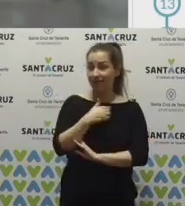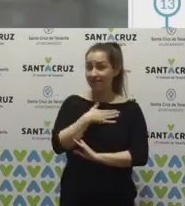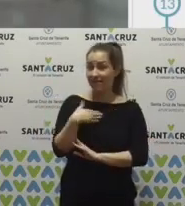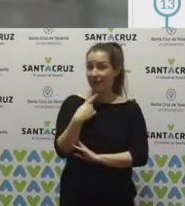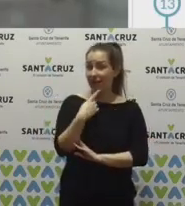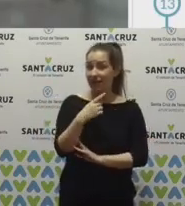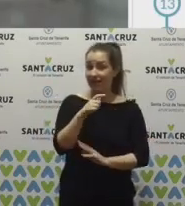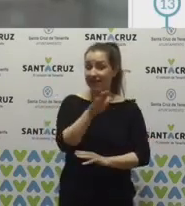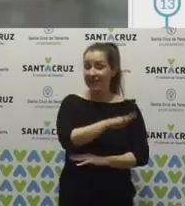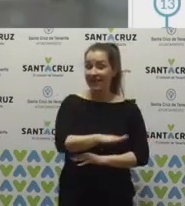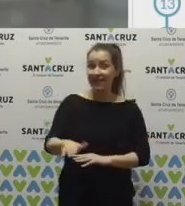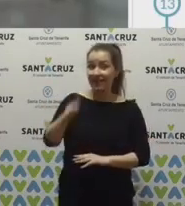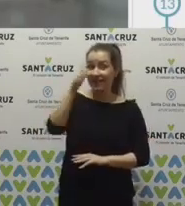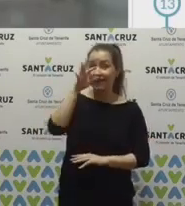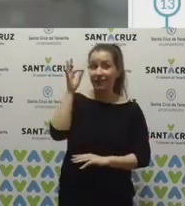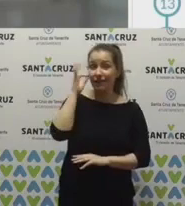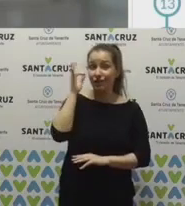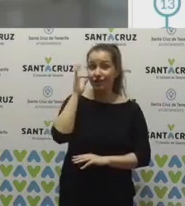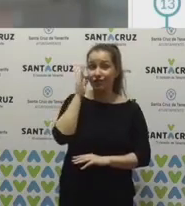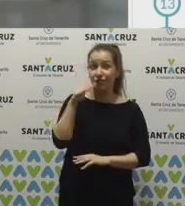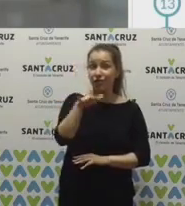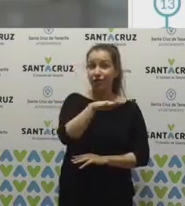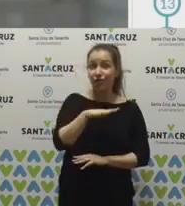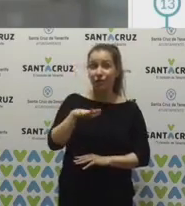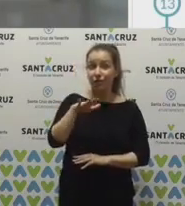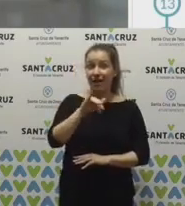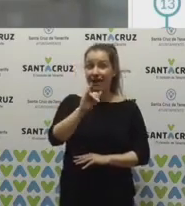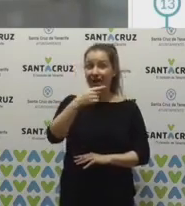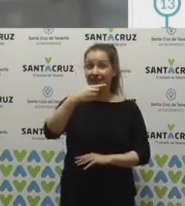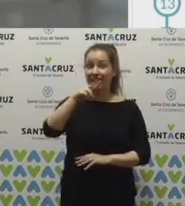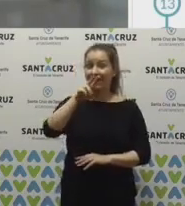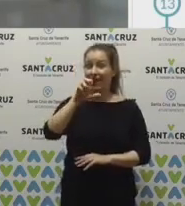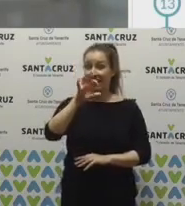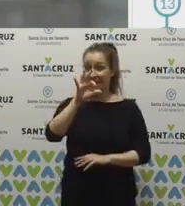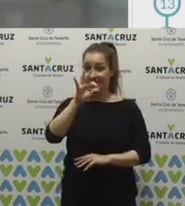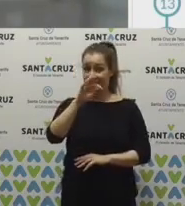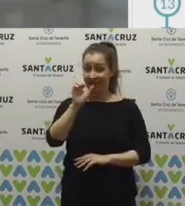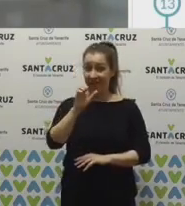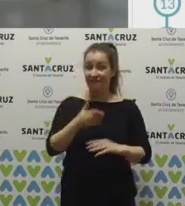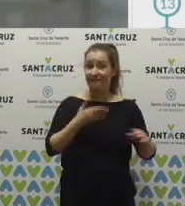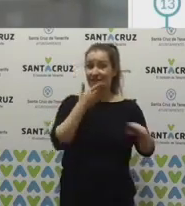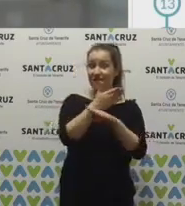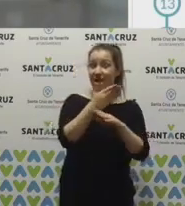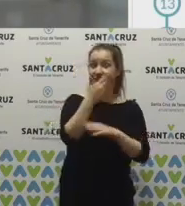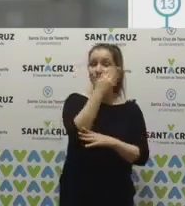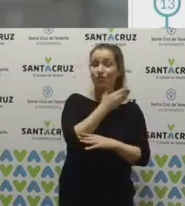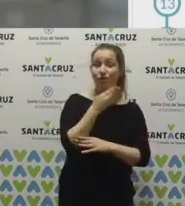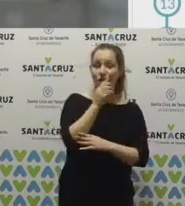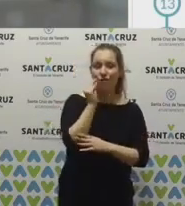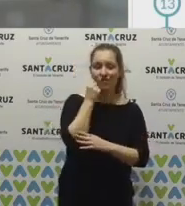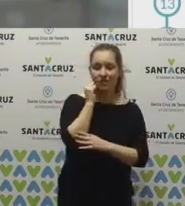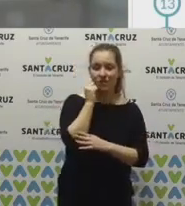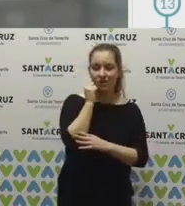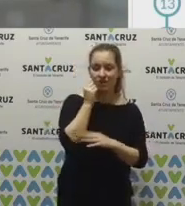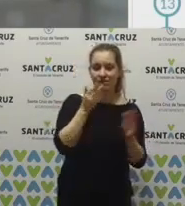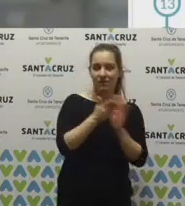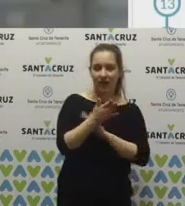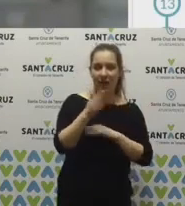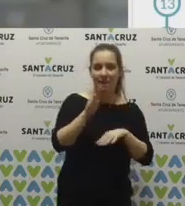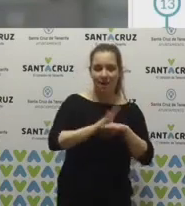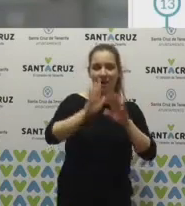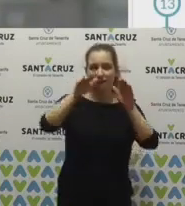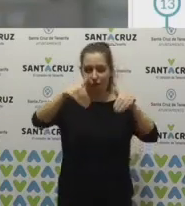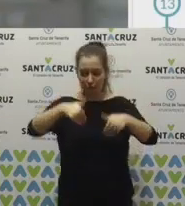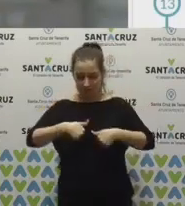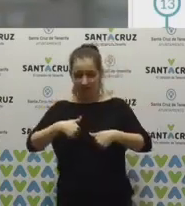es que están yendo al colegio de san andrés para emitir tus manos' que vayan aire sting y es